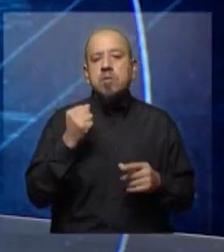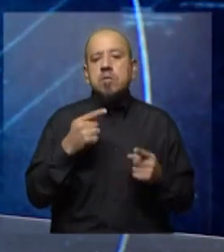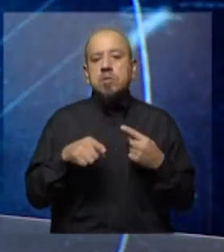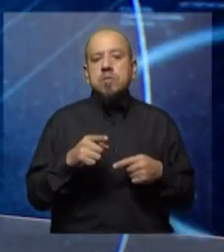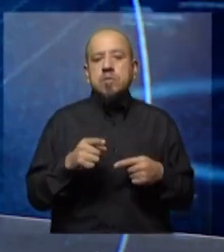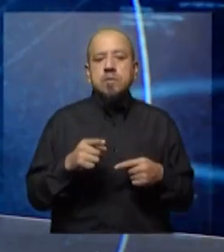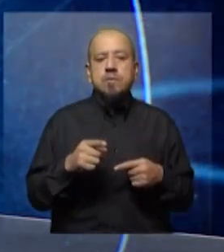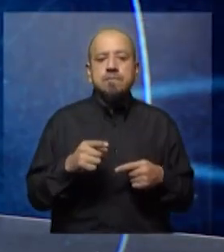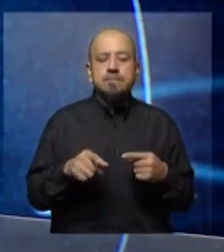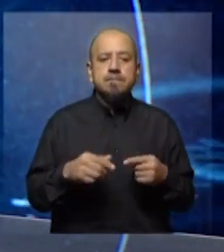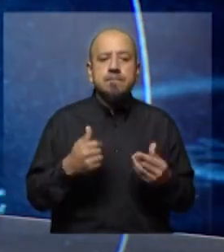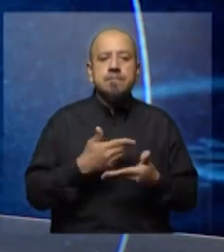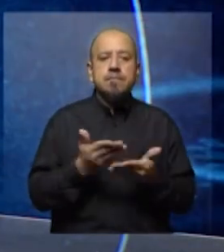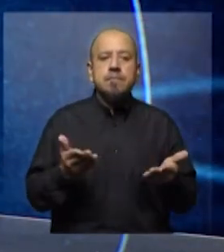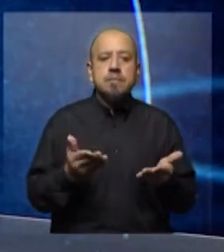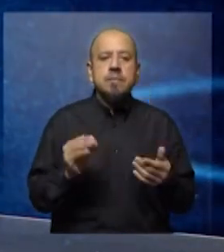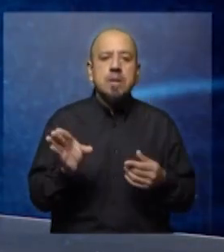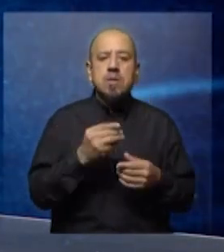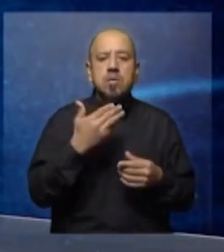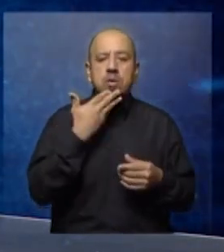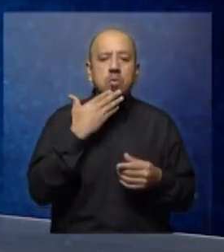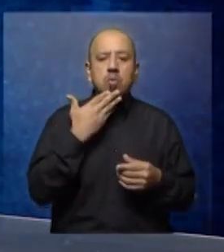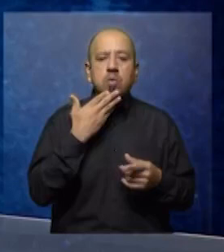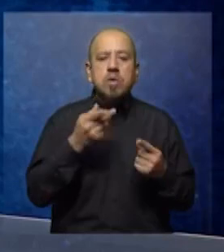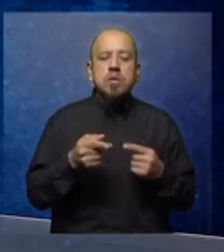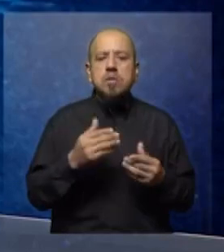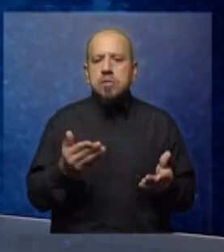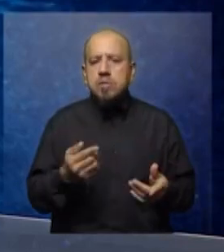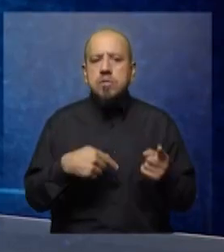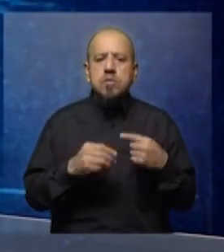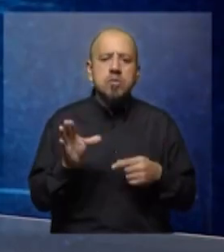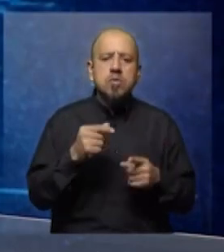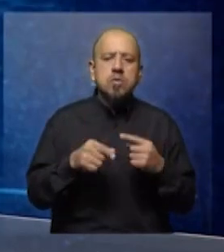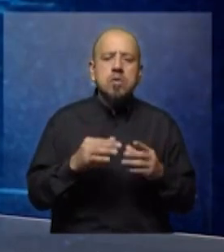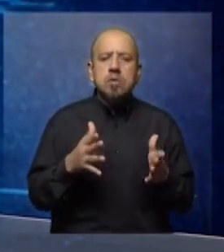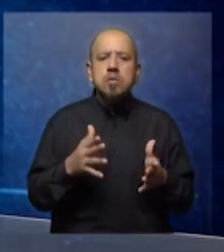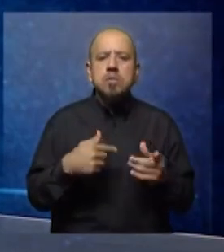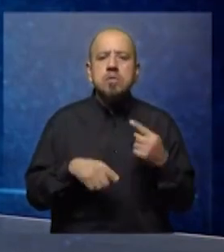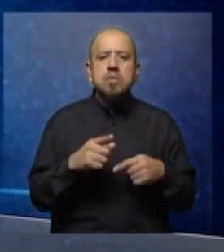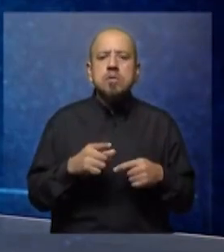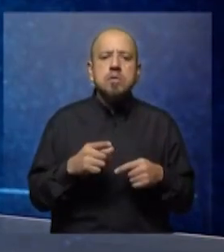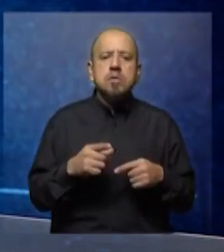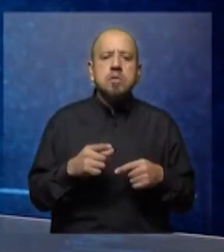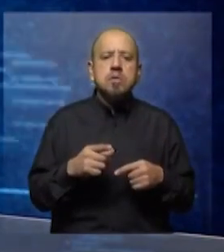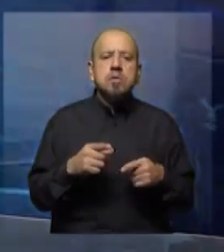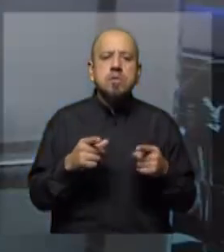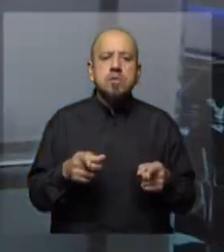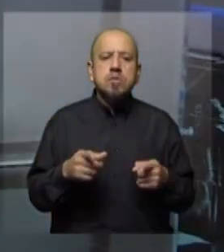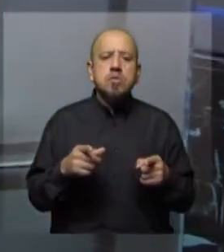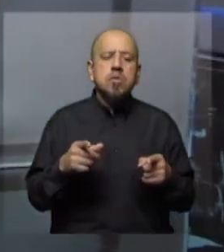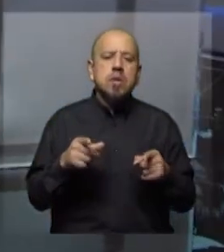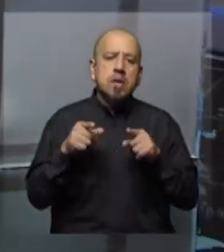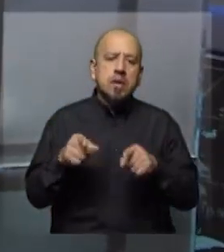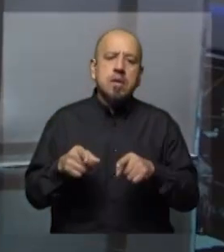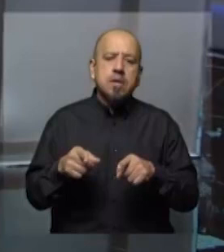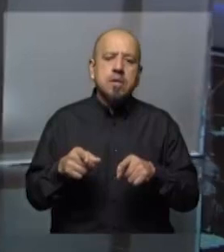el sentido de manifestar todas las dudas todas las incertidumbres todas las incertezas ponen práctica lo que él mismo